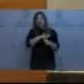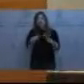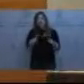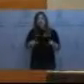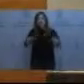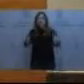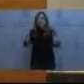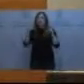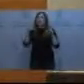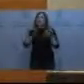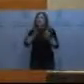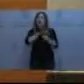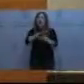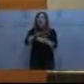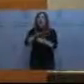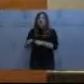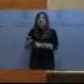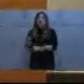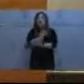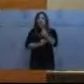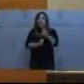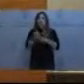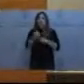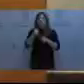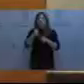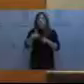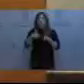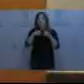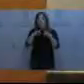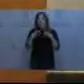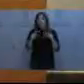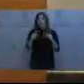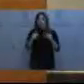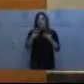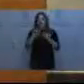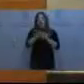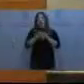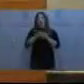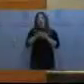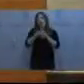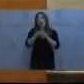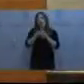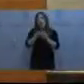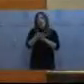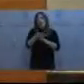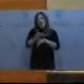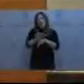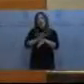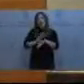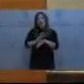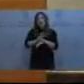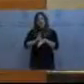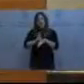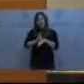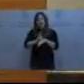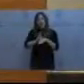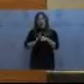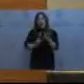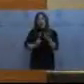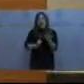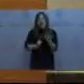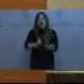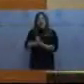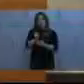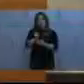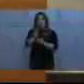protagonizar ámbitos económicos en nuestra comunidad autónoma. Me estoy refiriendo a la Consejería de Agricultura y Ganadería,